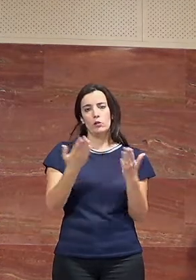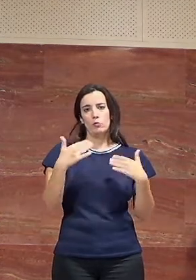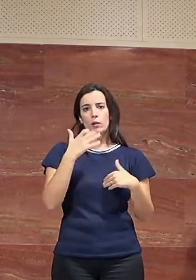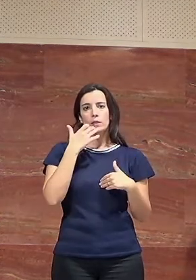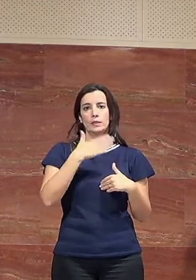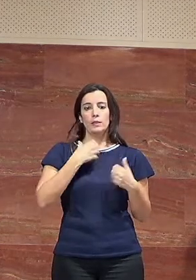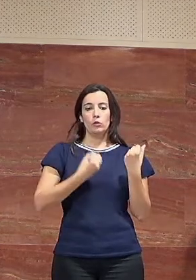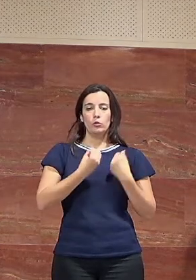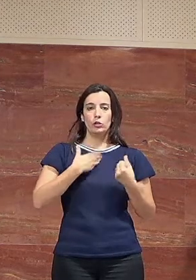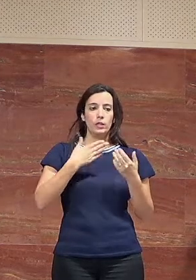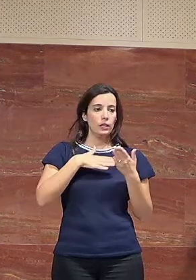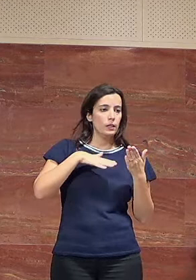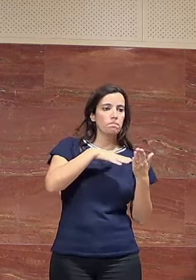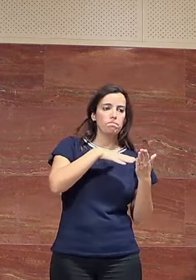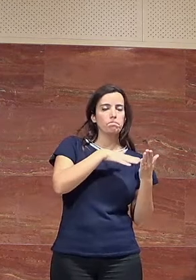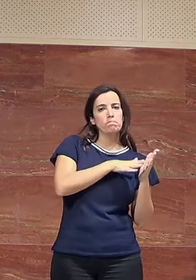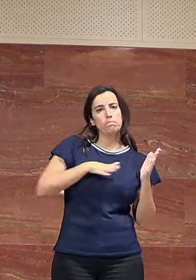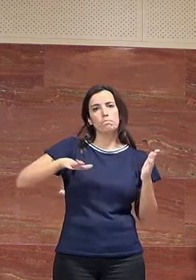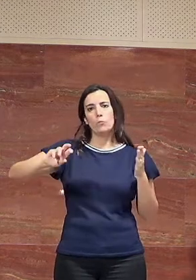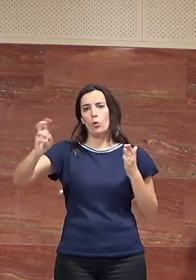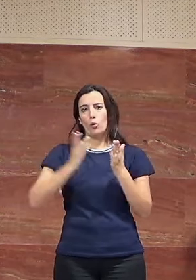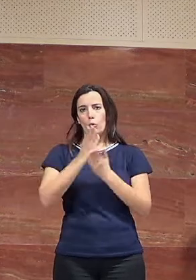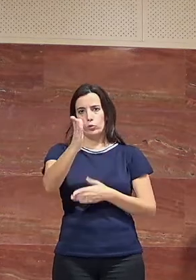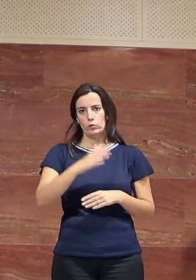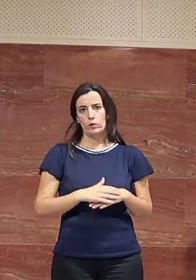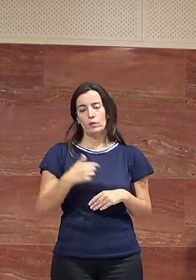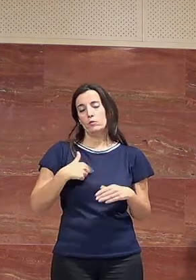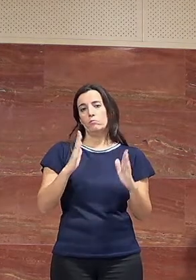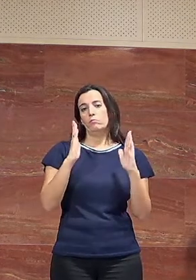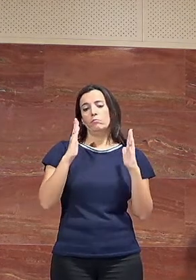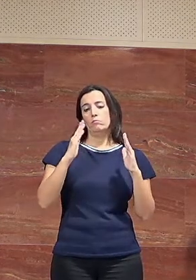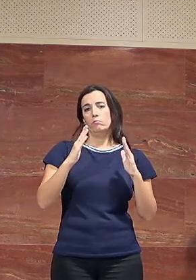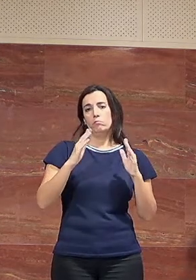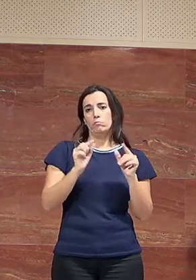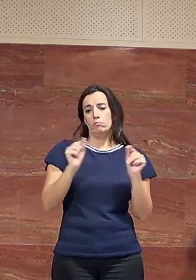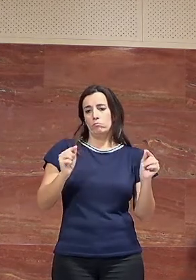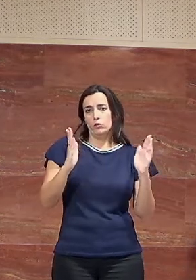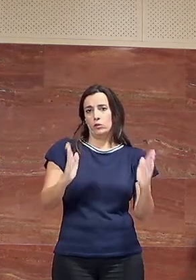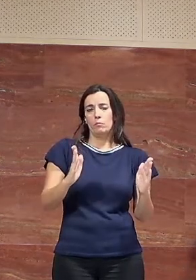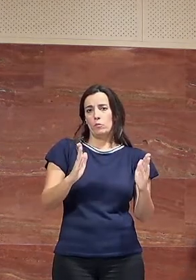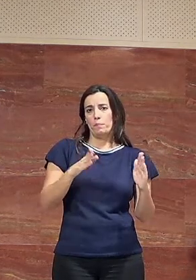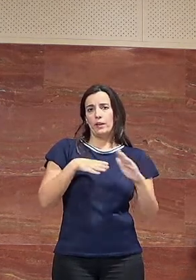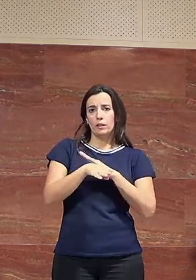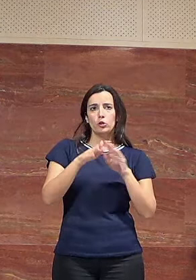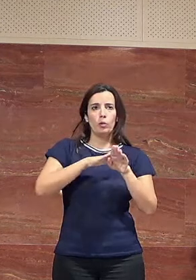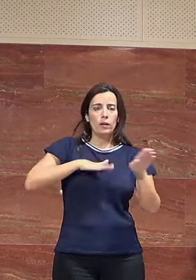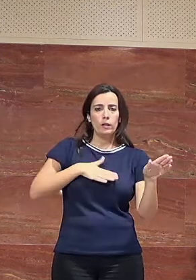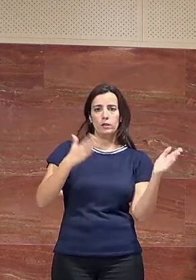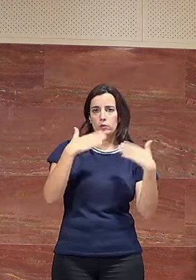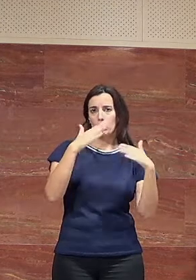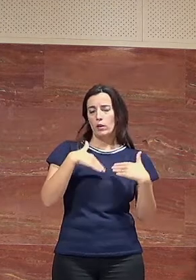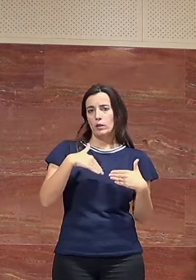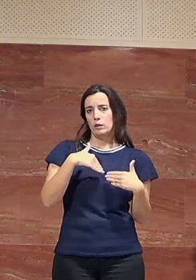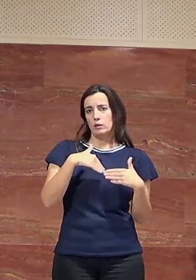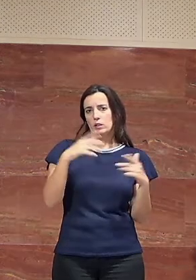la calle va a buscar otra porque esta ya no le va a dar esa posibilidad. Es un tramo que no tiene accesos a garajes y es un tramo relativamente